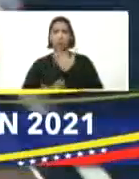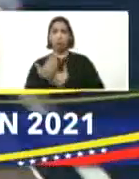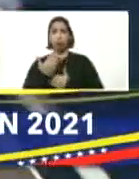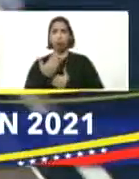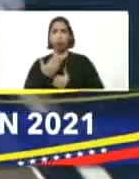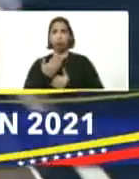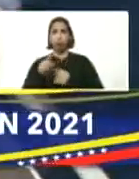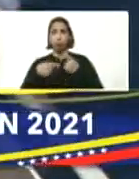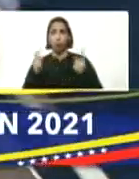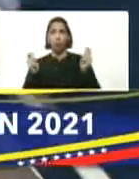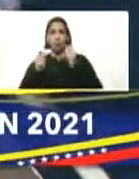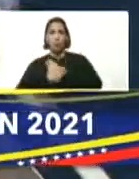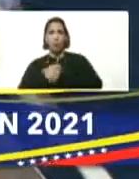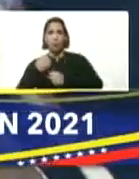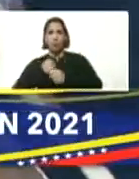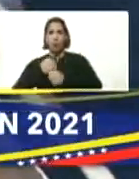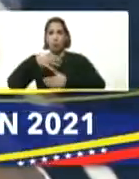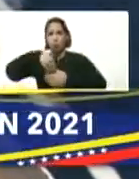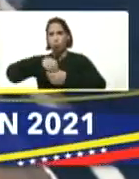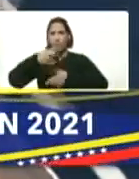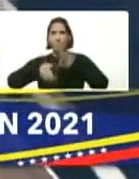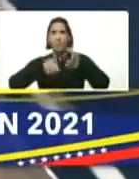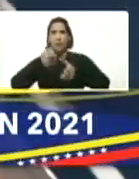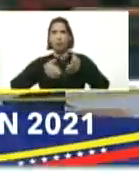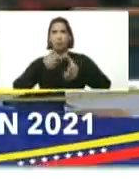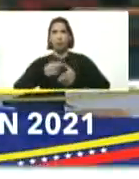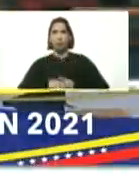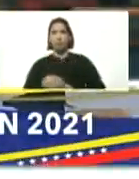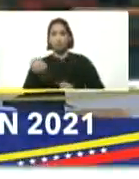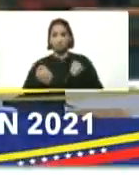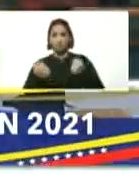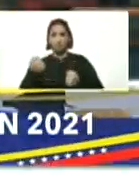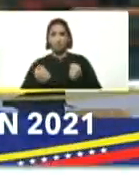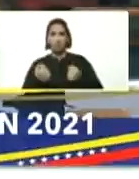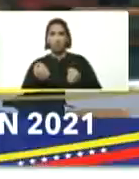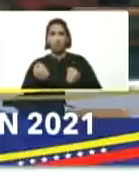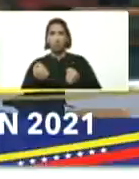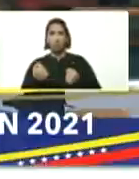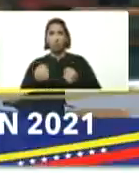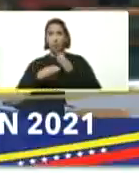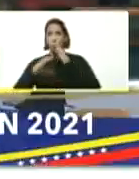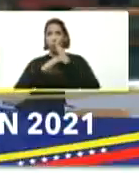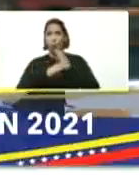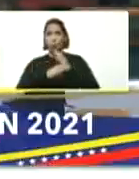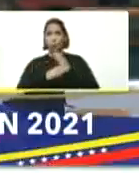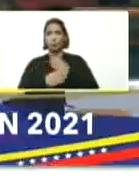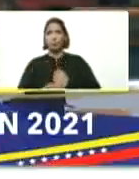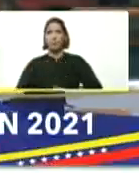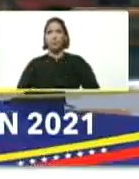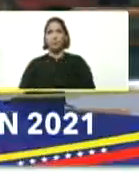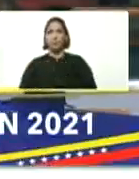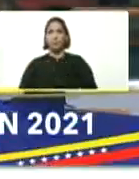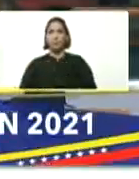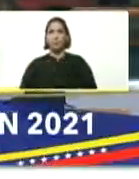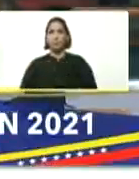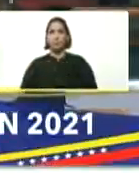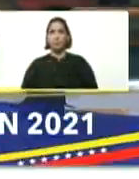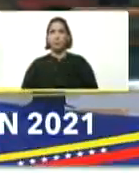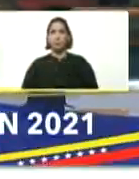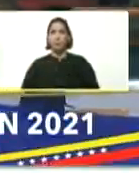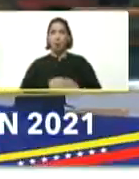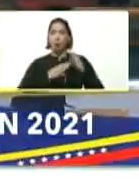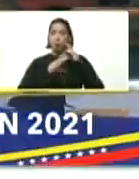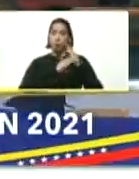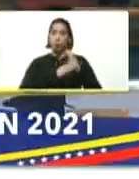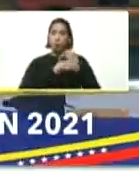convertí en obrero del metro, en conductor de autobús. Pasé de la impresión al autobús. Y del autobús